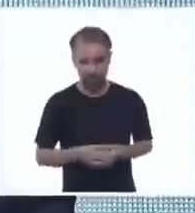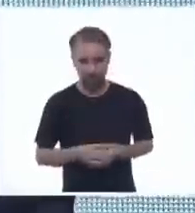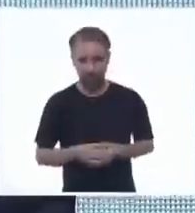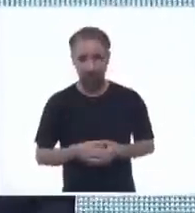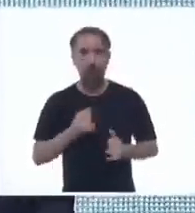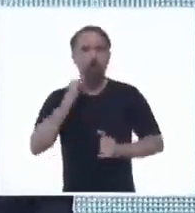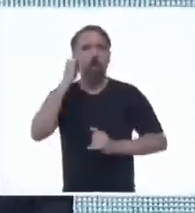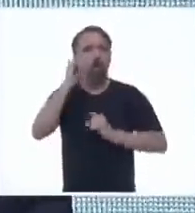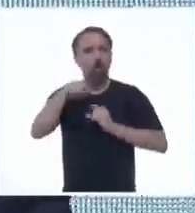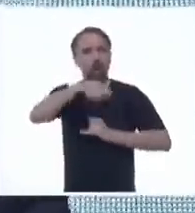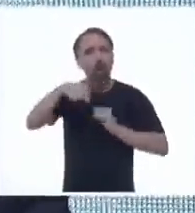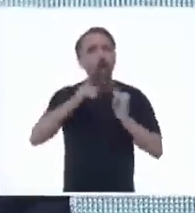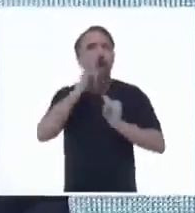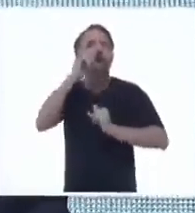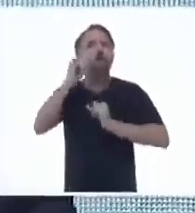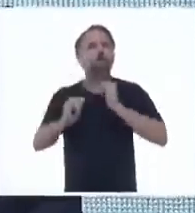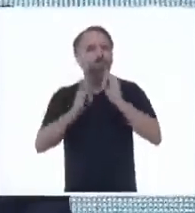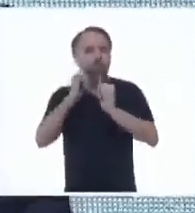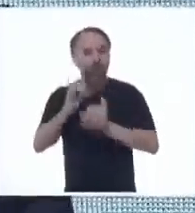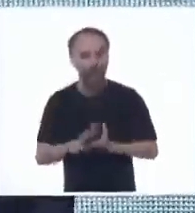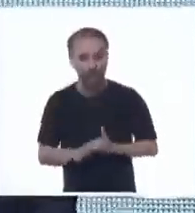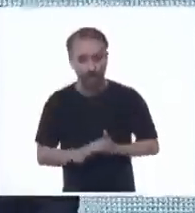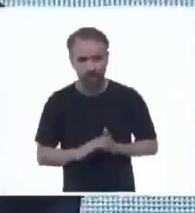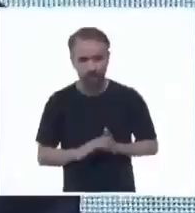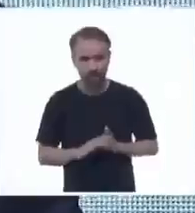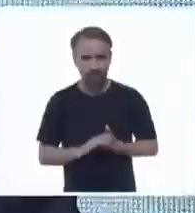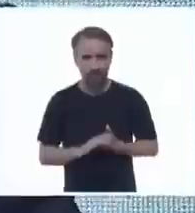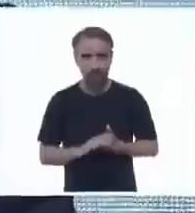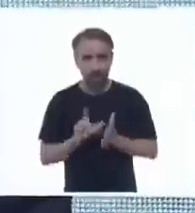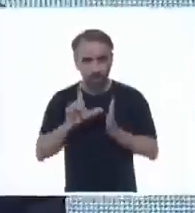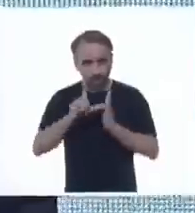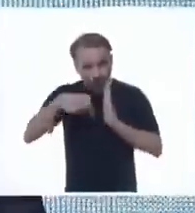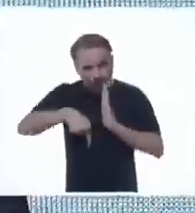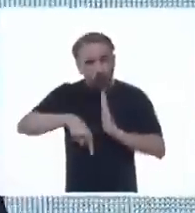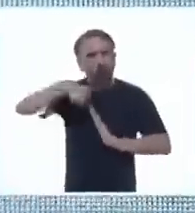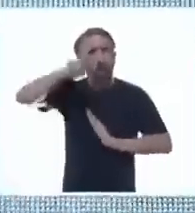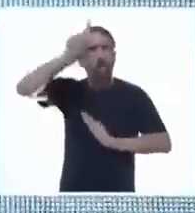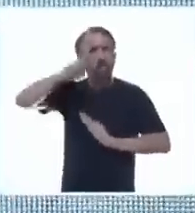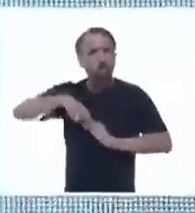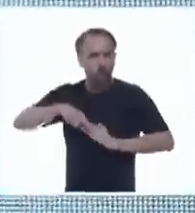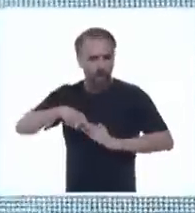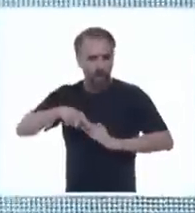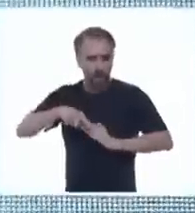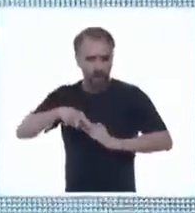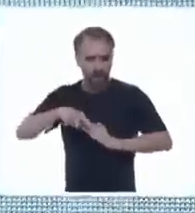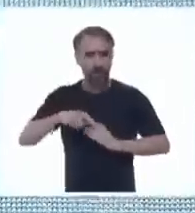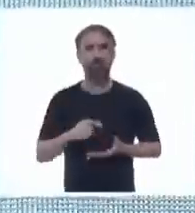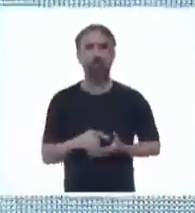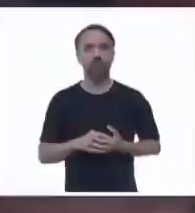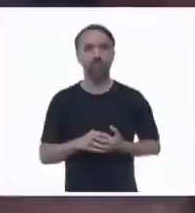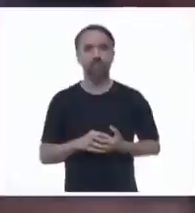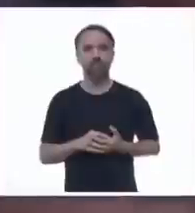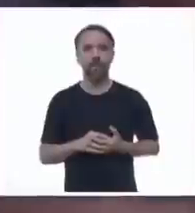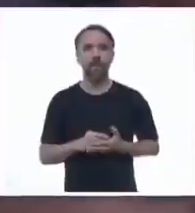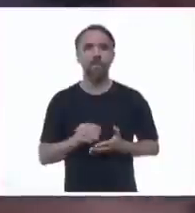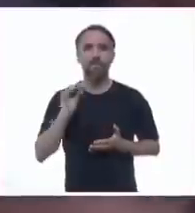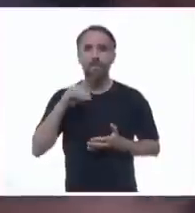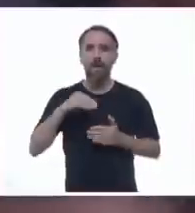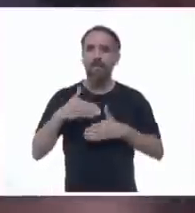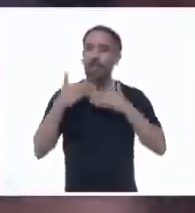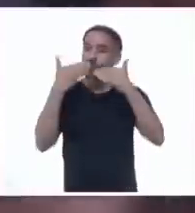contarles que a lo largo del día recibí, y mucho más después de las 7 de la